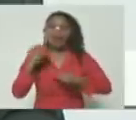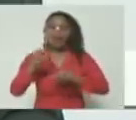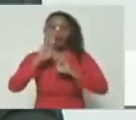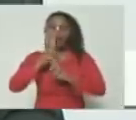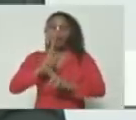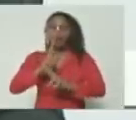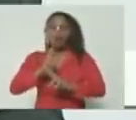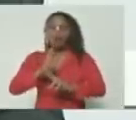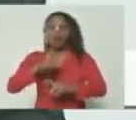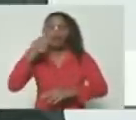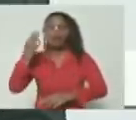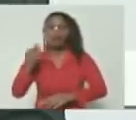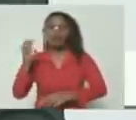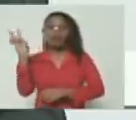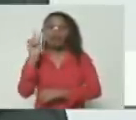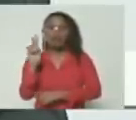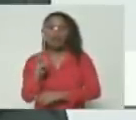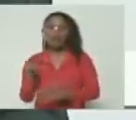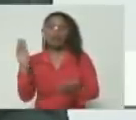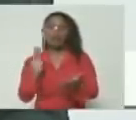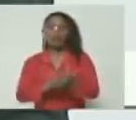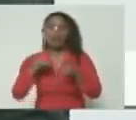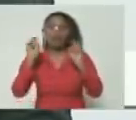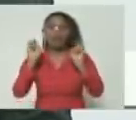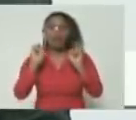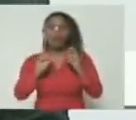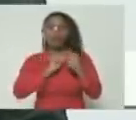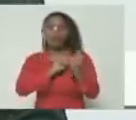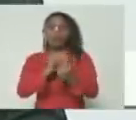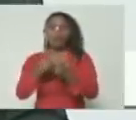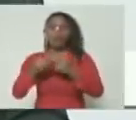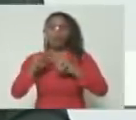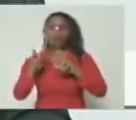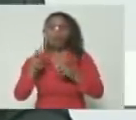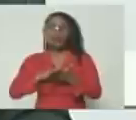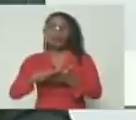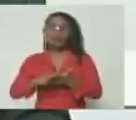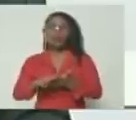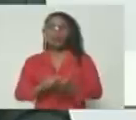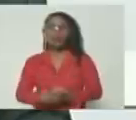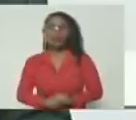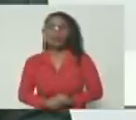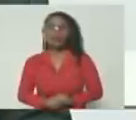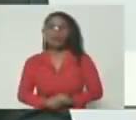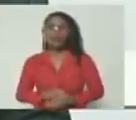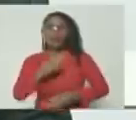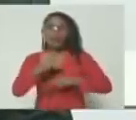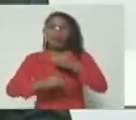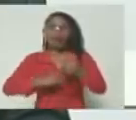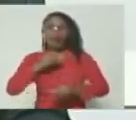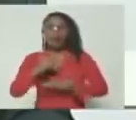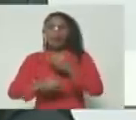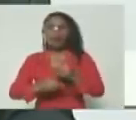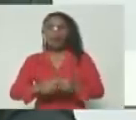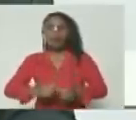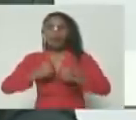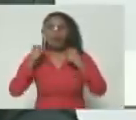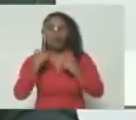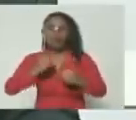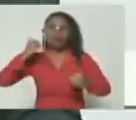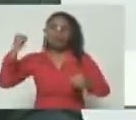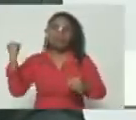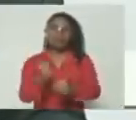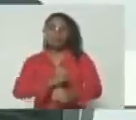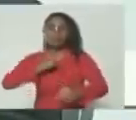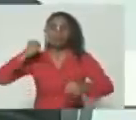la realidad venezolana. Volvamos al tema del diálogo, la paz y la reconciliación. Hemos llevado un arduo trabajo